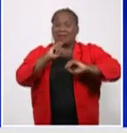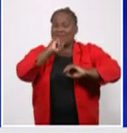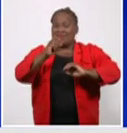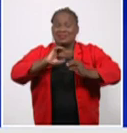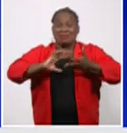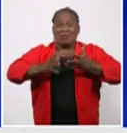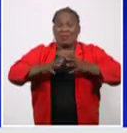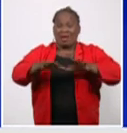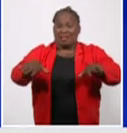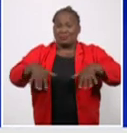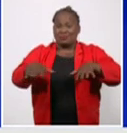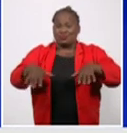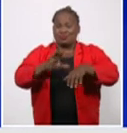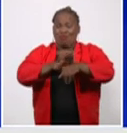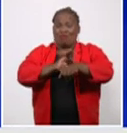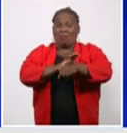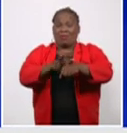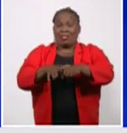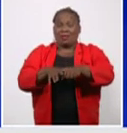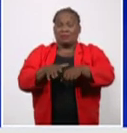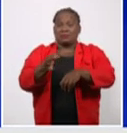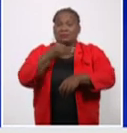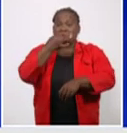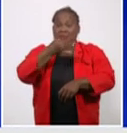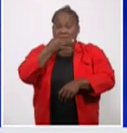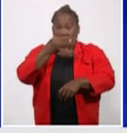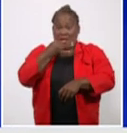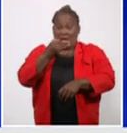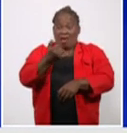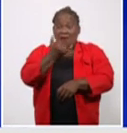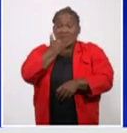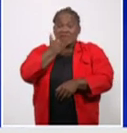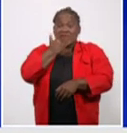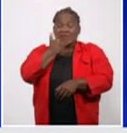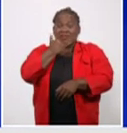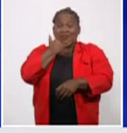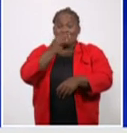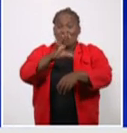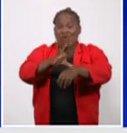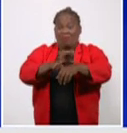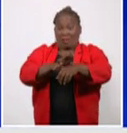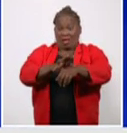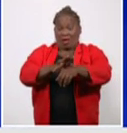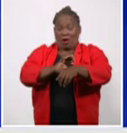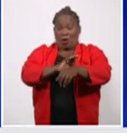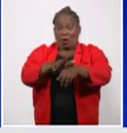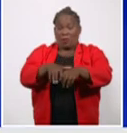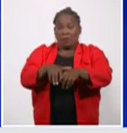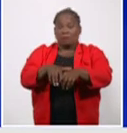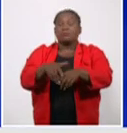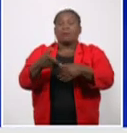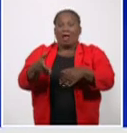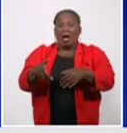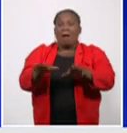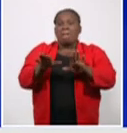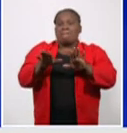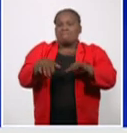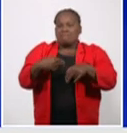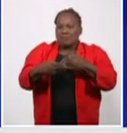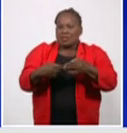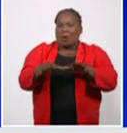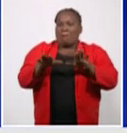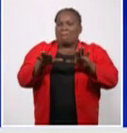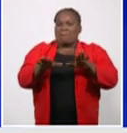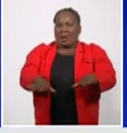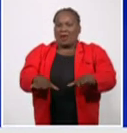la COVID-19. Les comento que la elevada tasa de incidencia de la enfermedad provocó la paralización del curso escolar en los 11